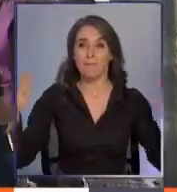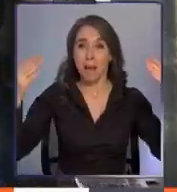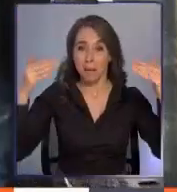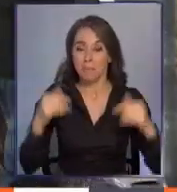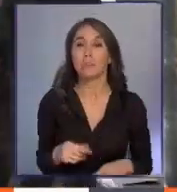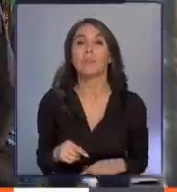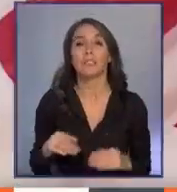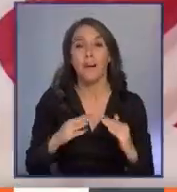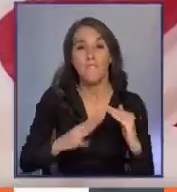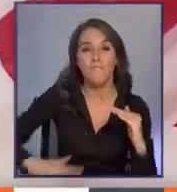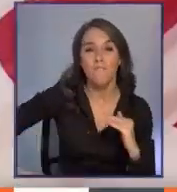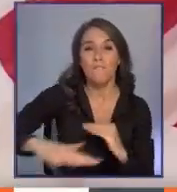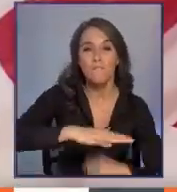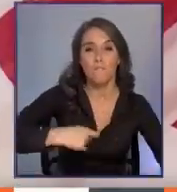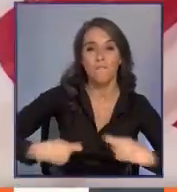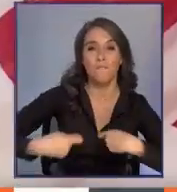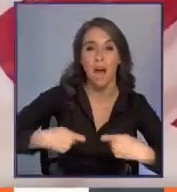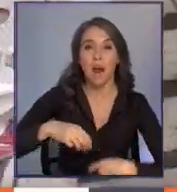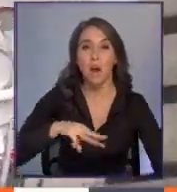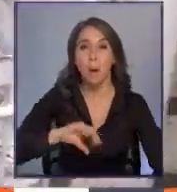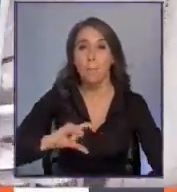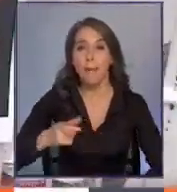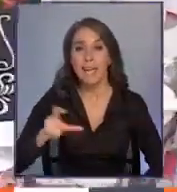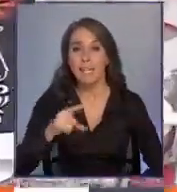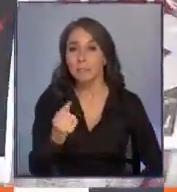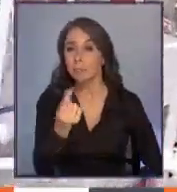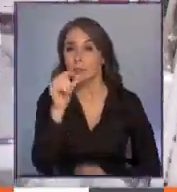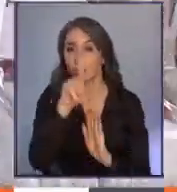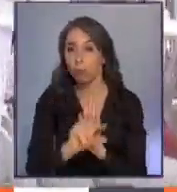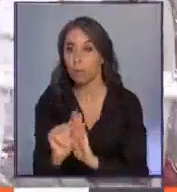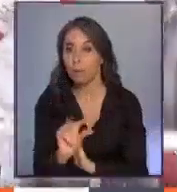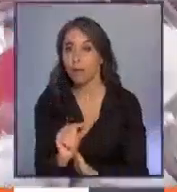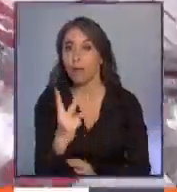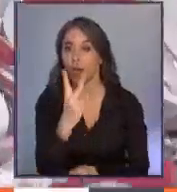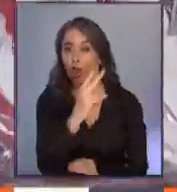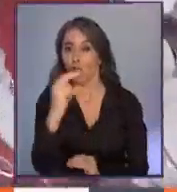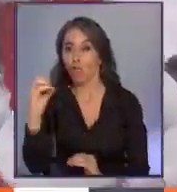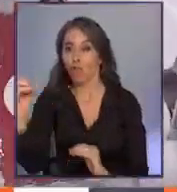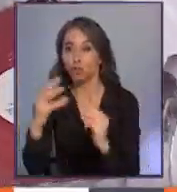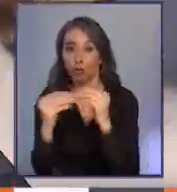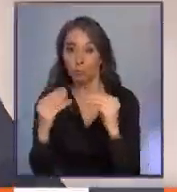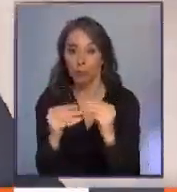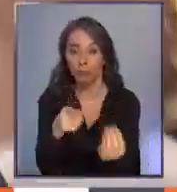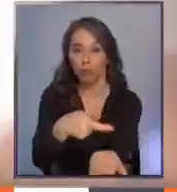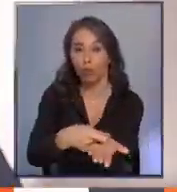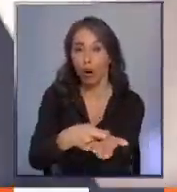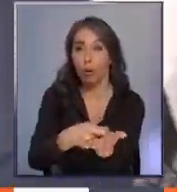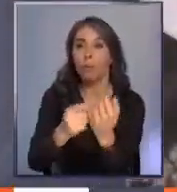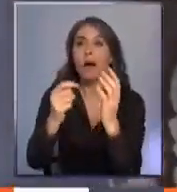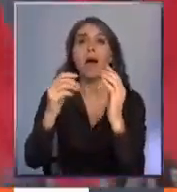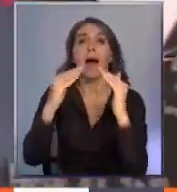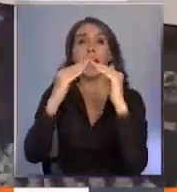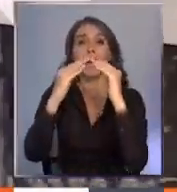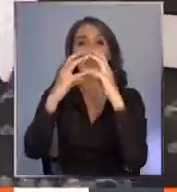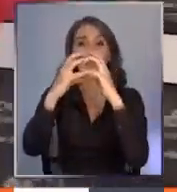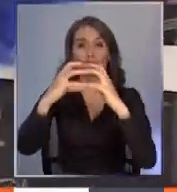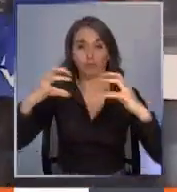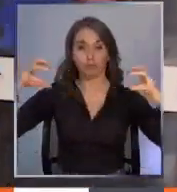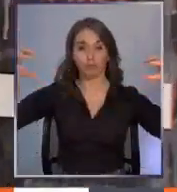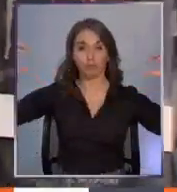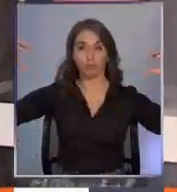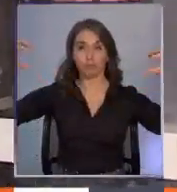Dicen que en el barrio Makes están los mejores precios. Por 200 pesos ya puede empezar a adornar la casa.